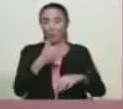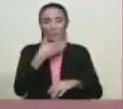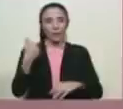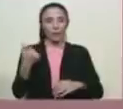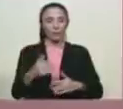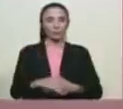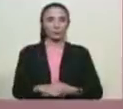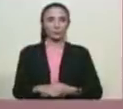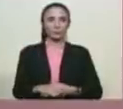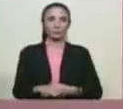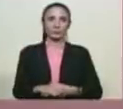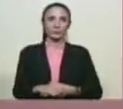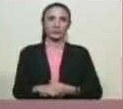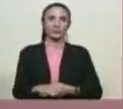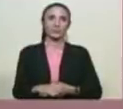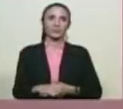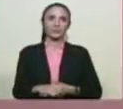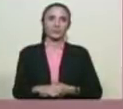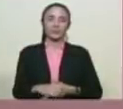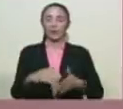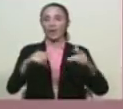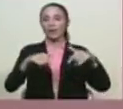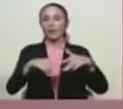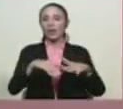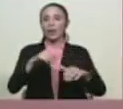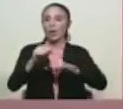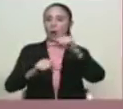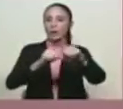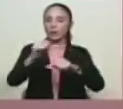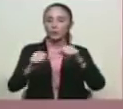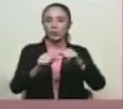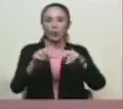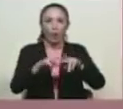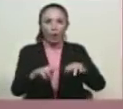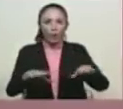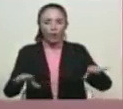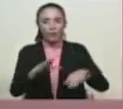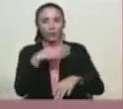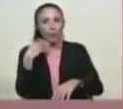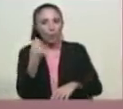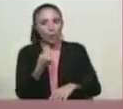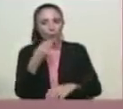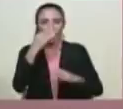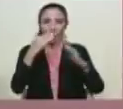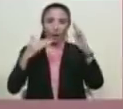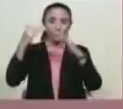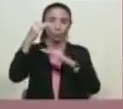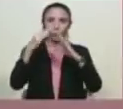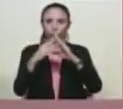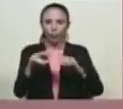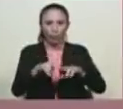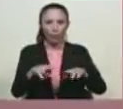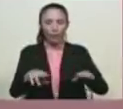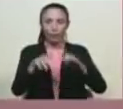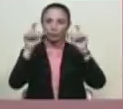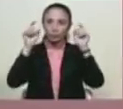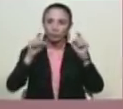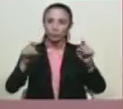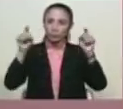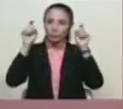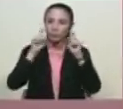para construir una nueva generación de oro, de niños, niñas y jóvenes instruidos,